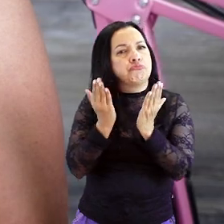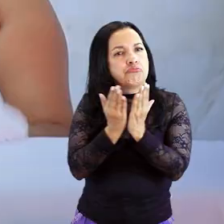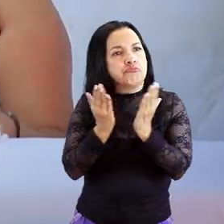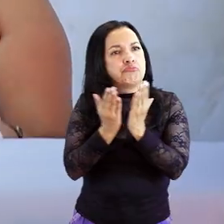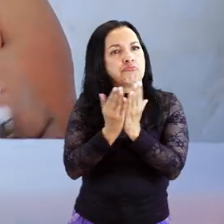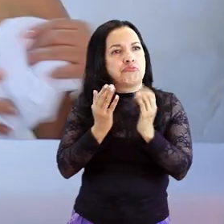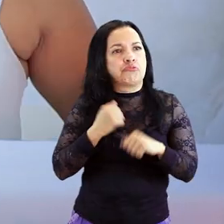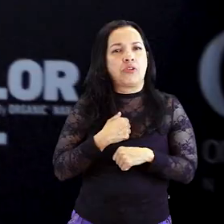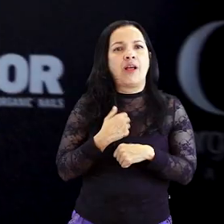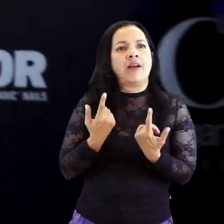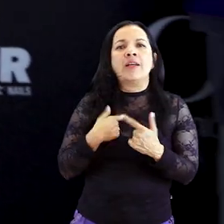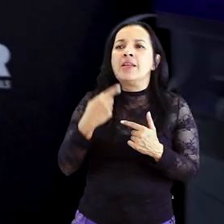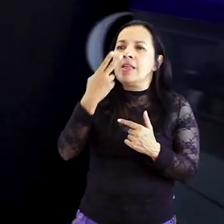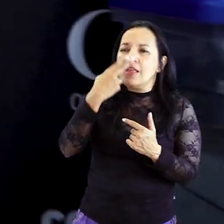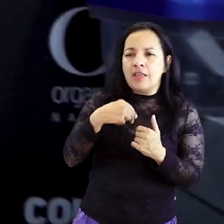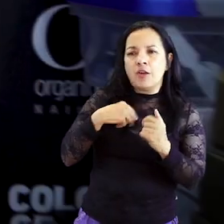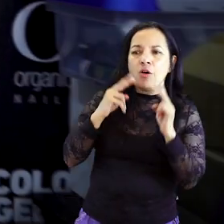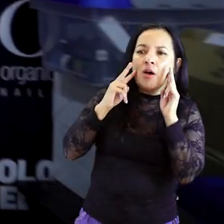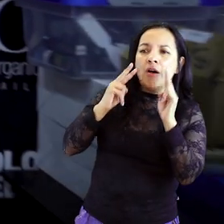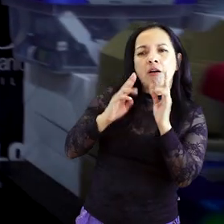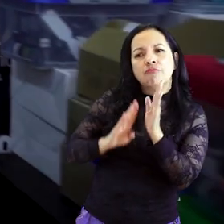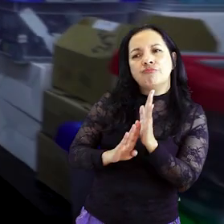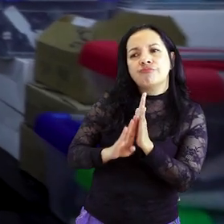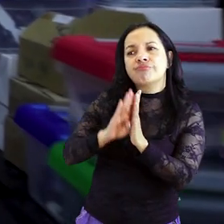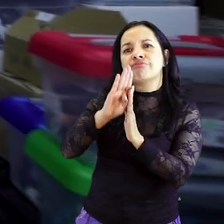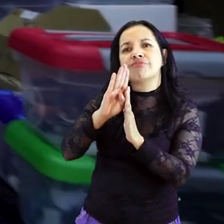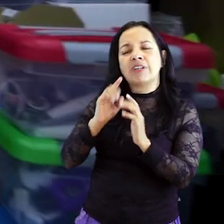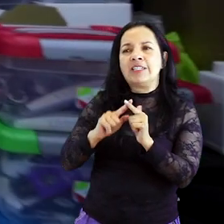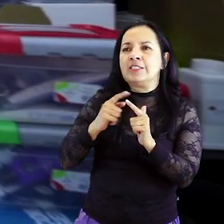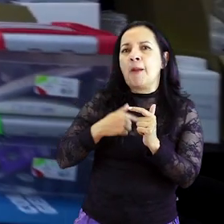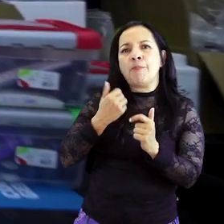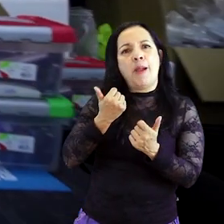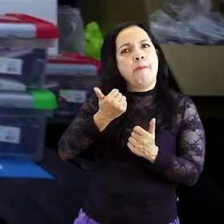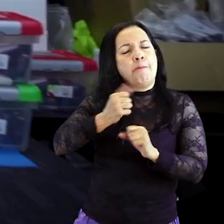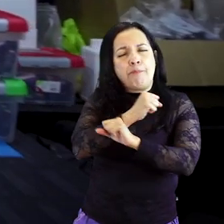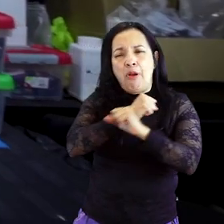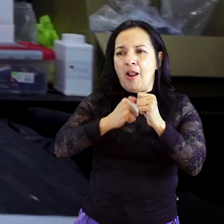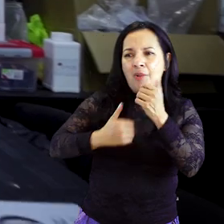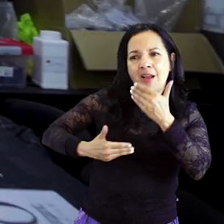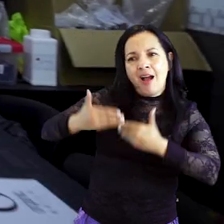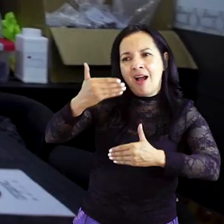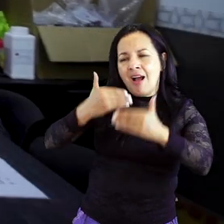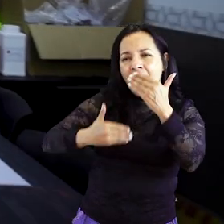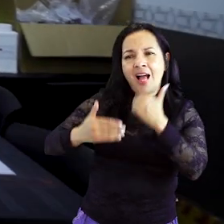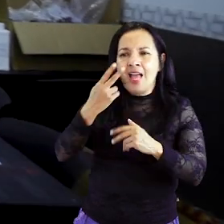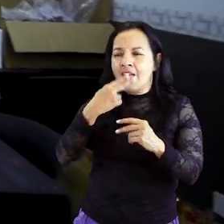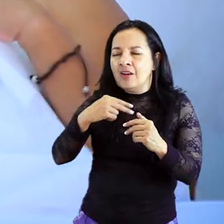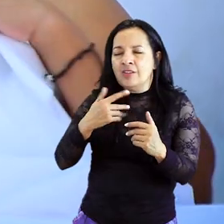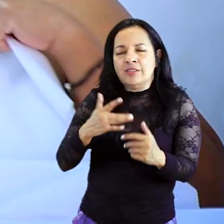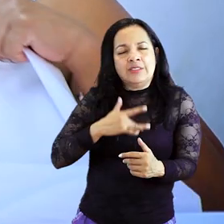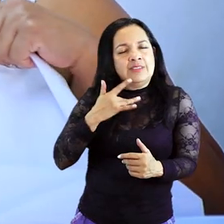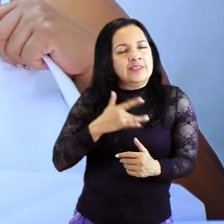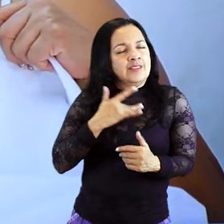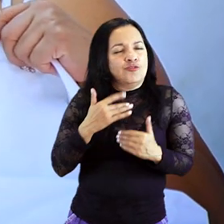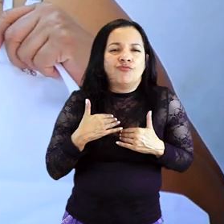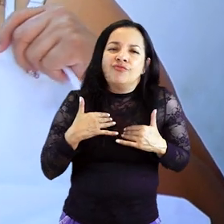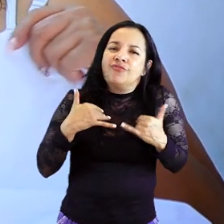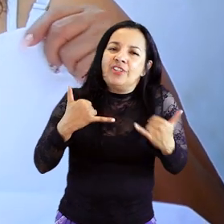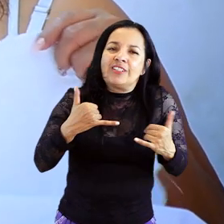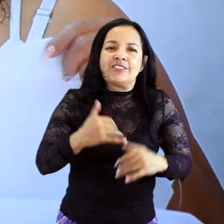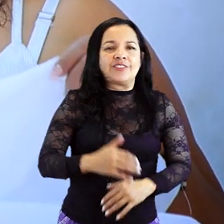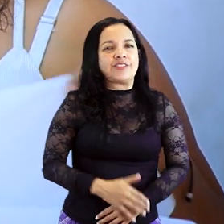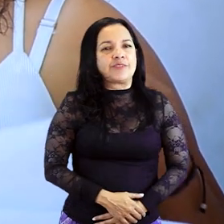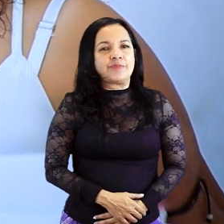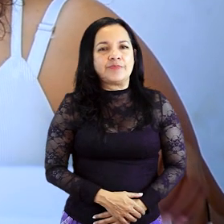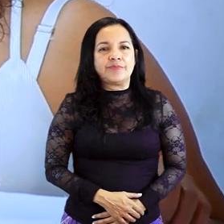trabajar, de estudiar y de ver crecer a mis hijos, levantarme toda la mañana y ver a mis hijos. Me siento